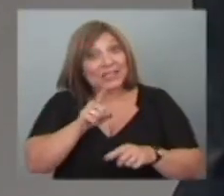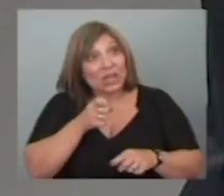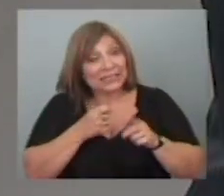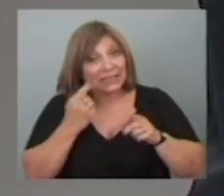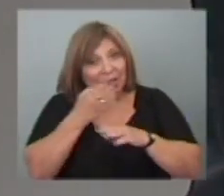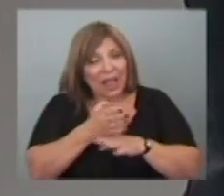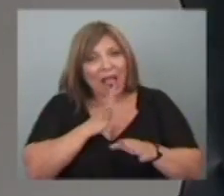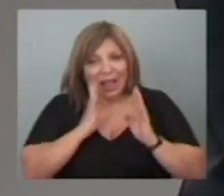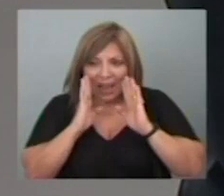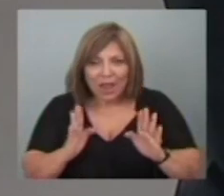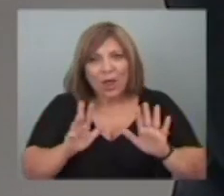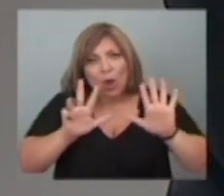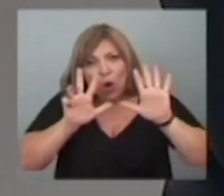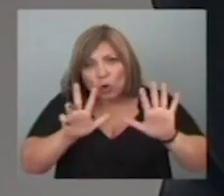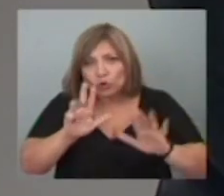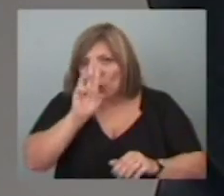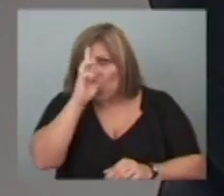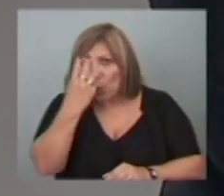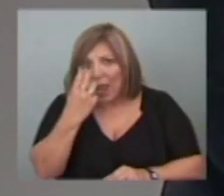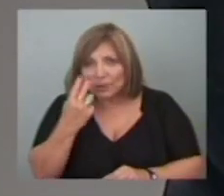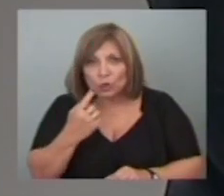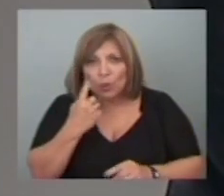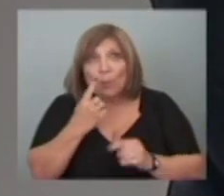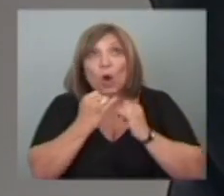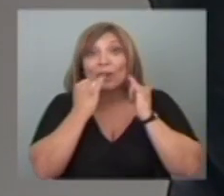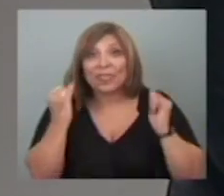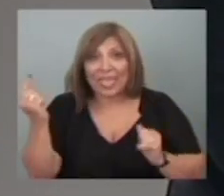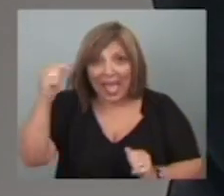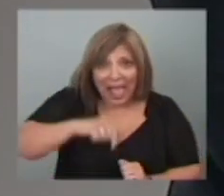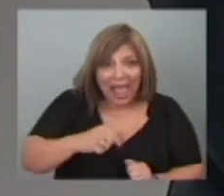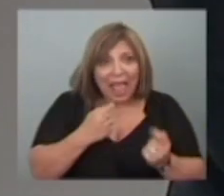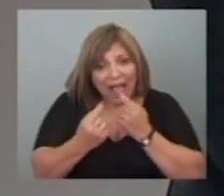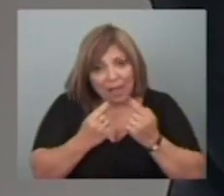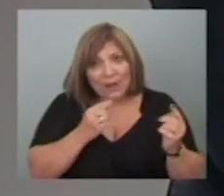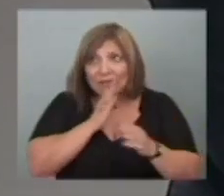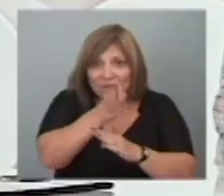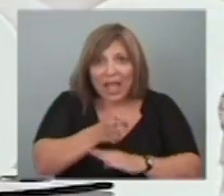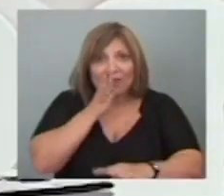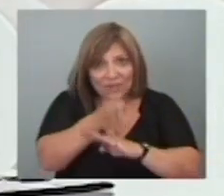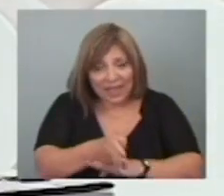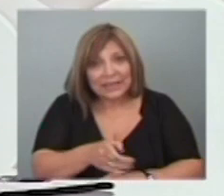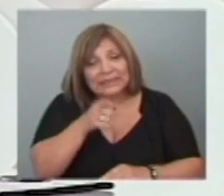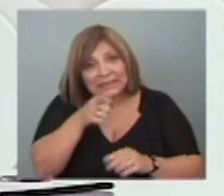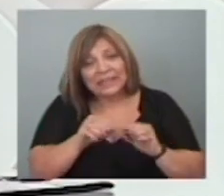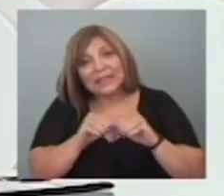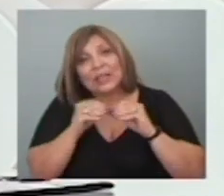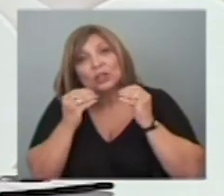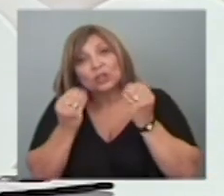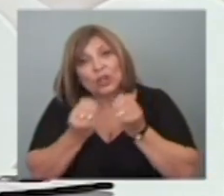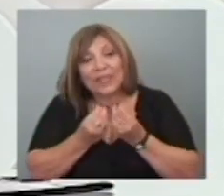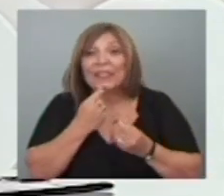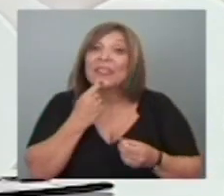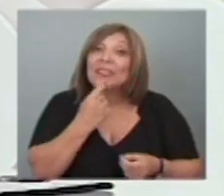contaban, atiende un promedio de 8 uruguayos que retornan a nuestro país. Sí, esa cifra es una cifra que